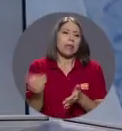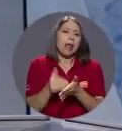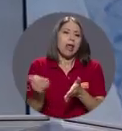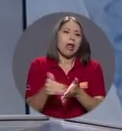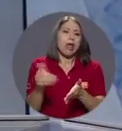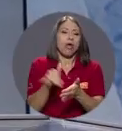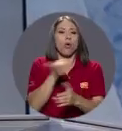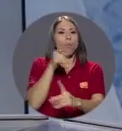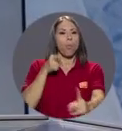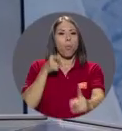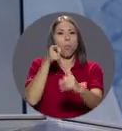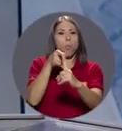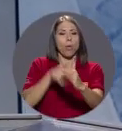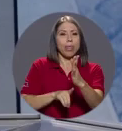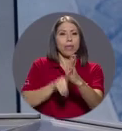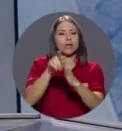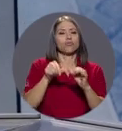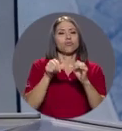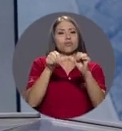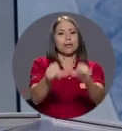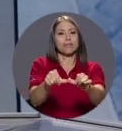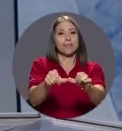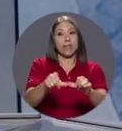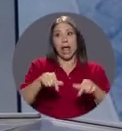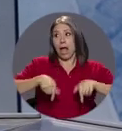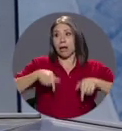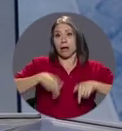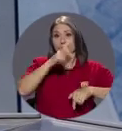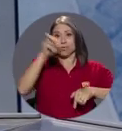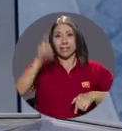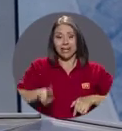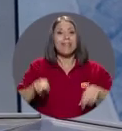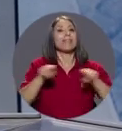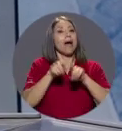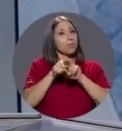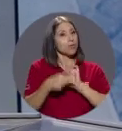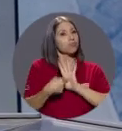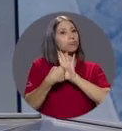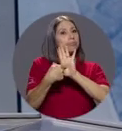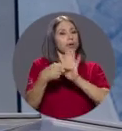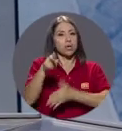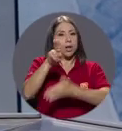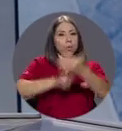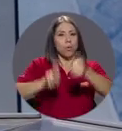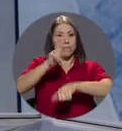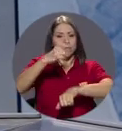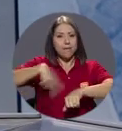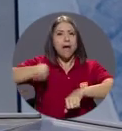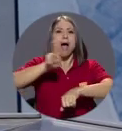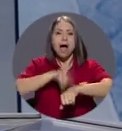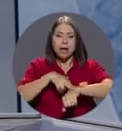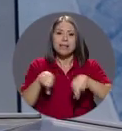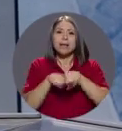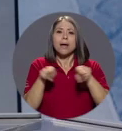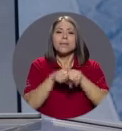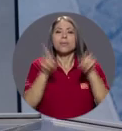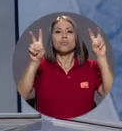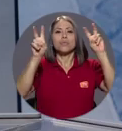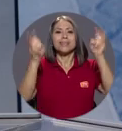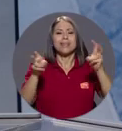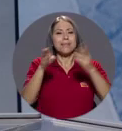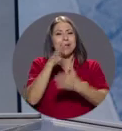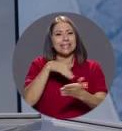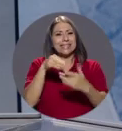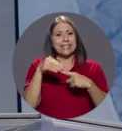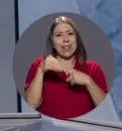esto como uno de los objetivos del desarrollo sostenible. El gobierno de la República también lo ha tomado como una bandera y la Universidad Nacional lo tiene como un